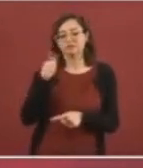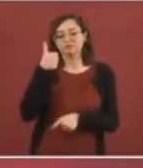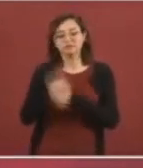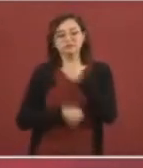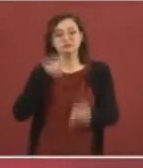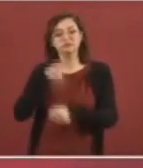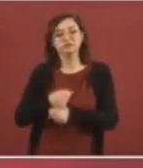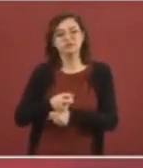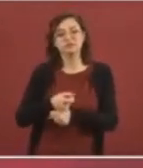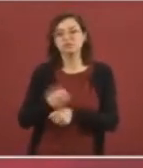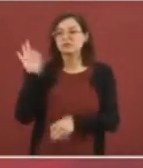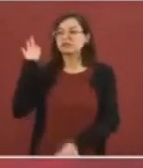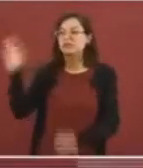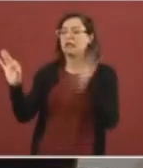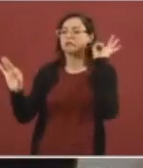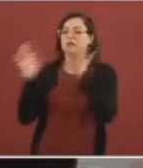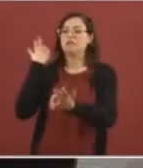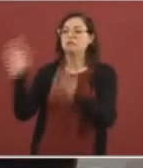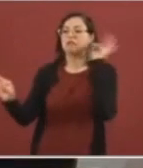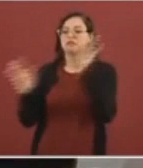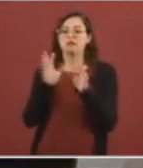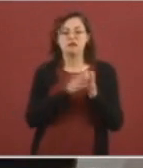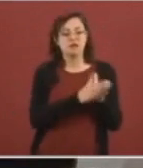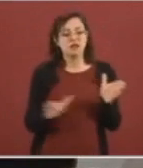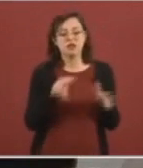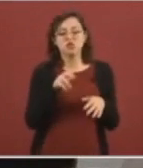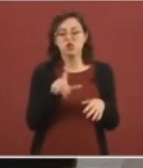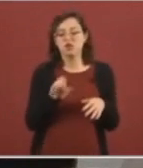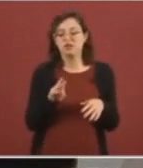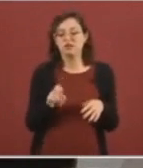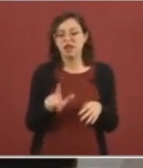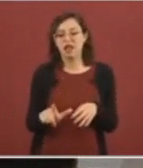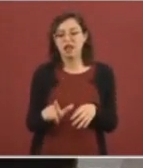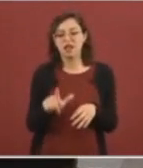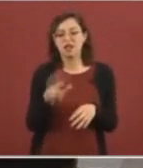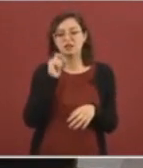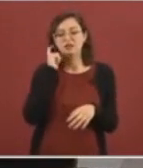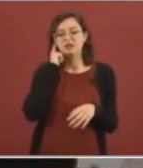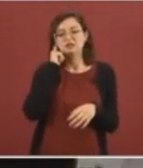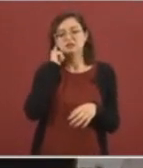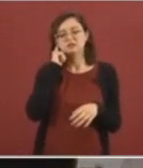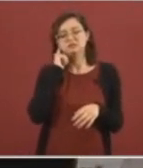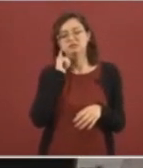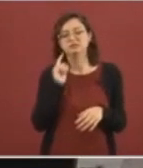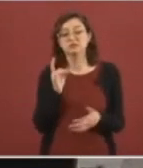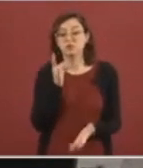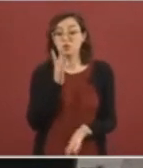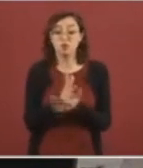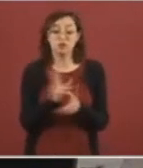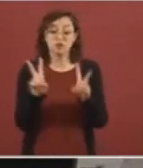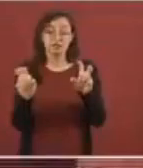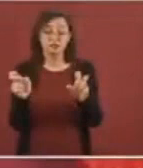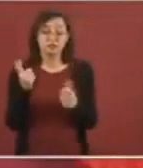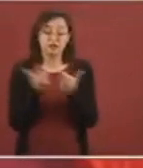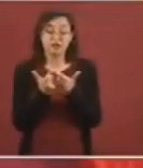años de predominio neoliberal, porque no fue nada más la política económica,